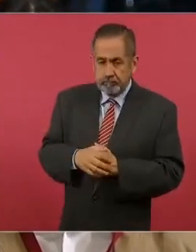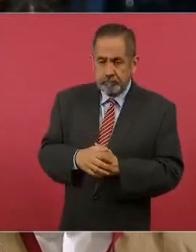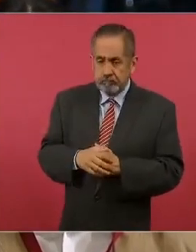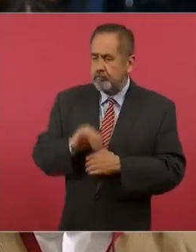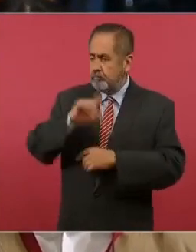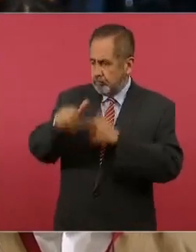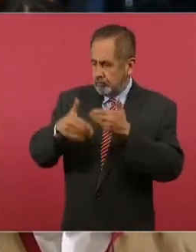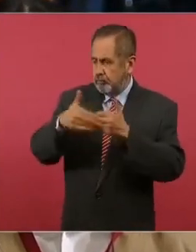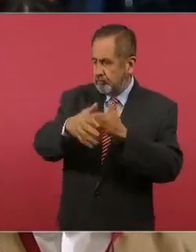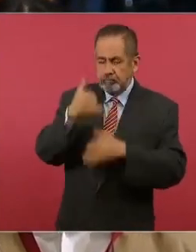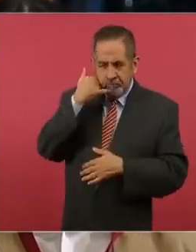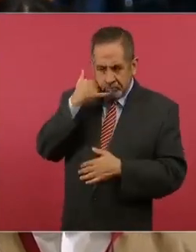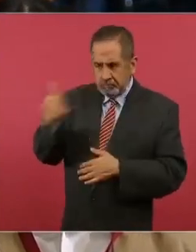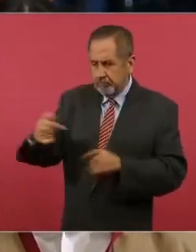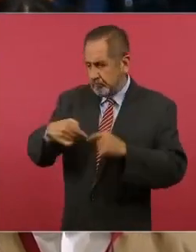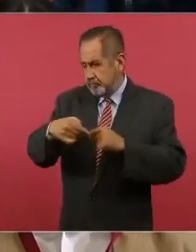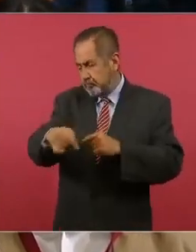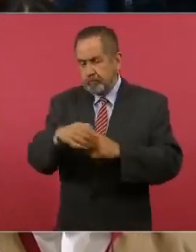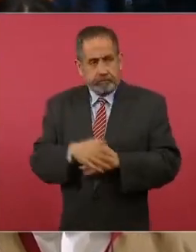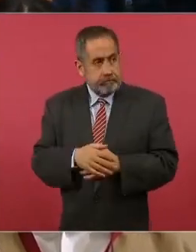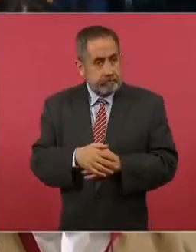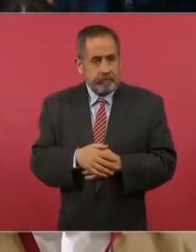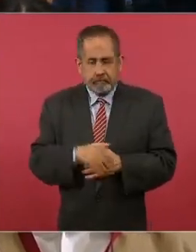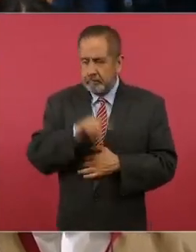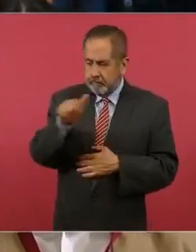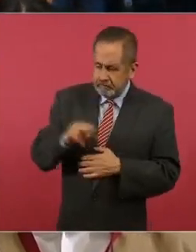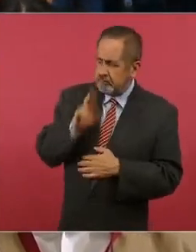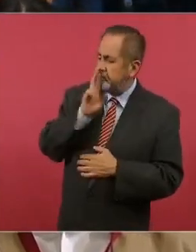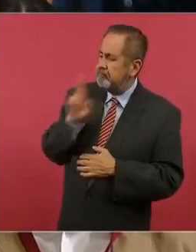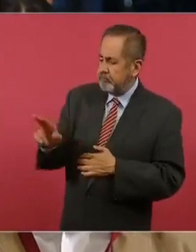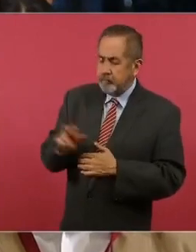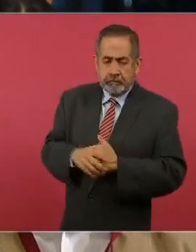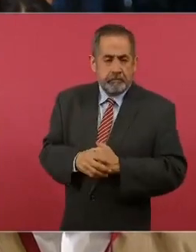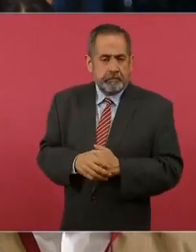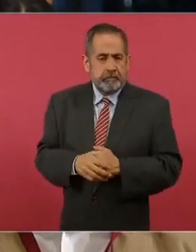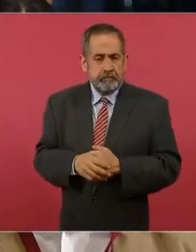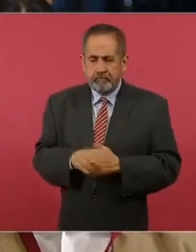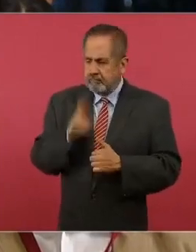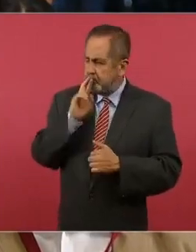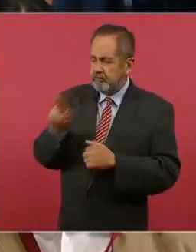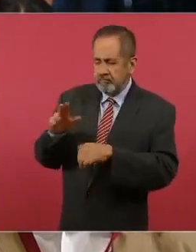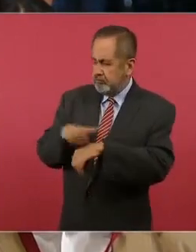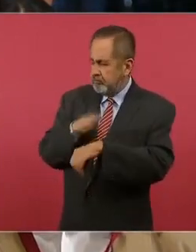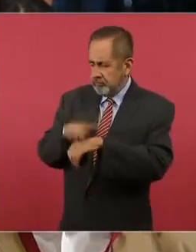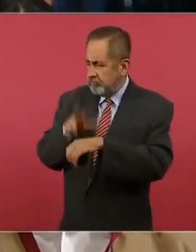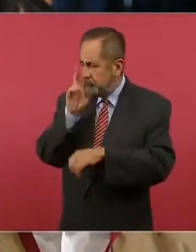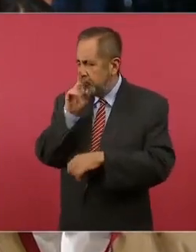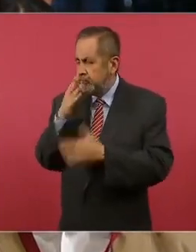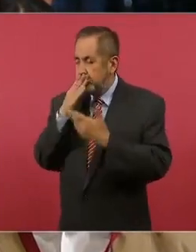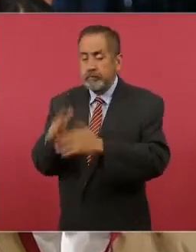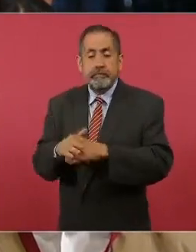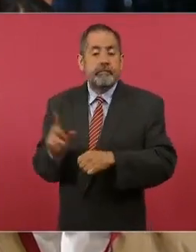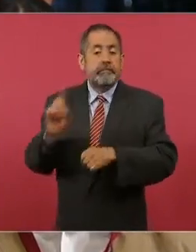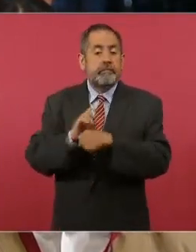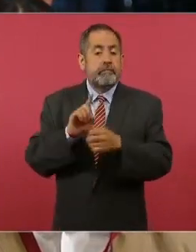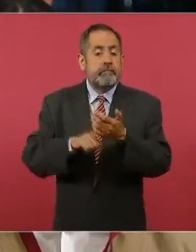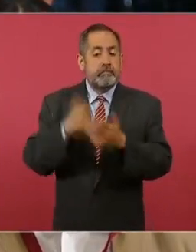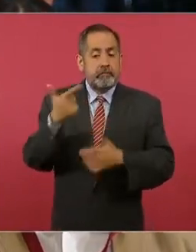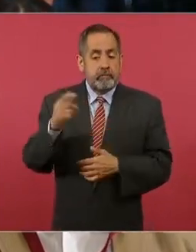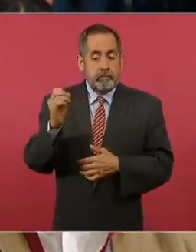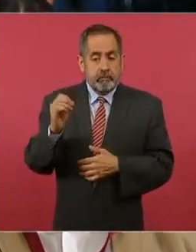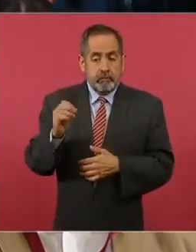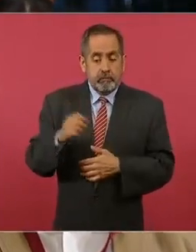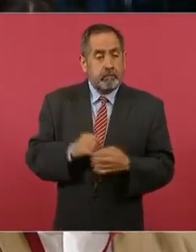los próximos días de esa semana que le tendrían una respuesta seguramente favorable. El 7 de octubre, el señor